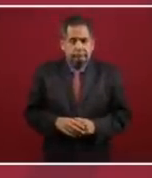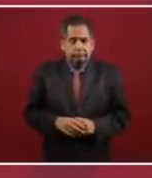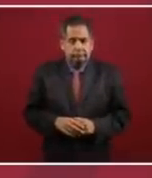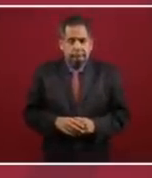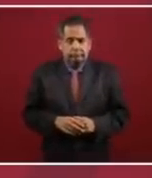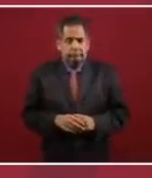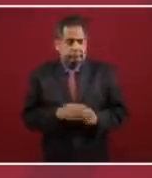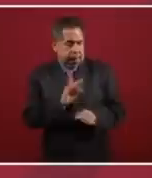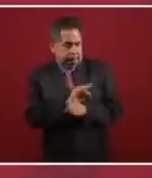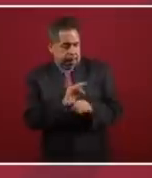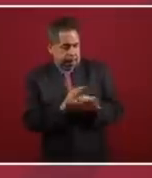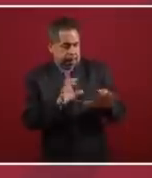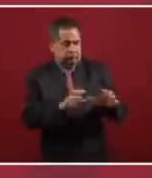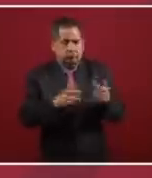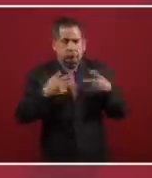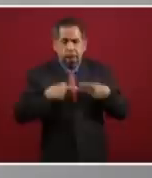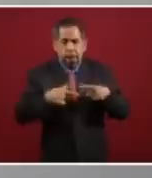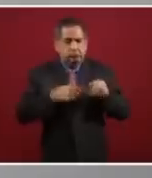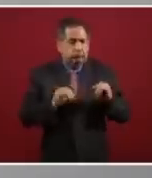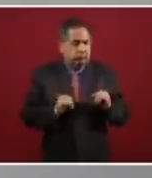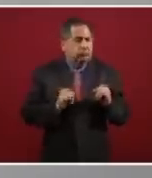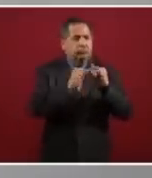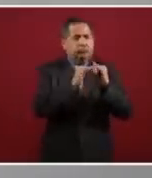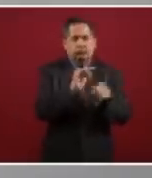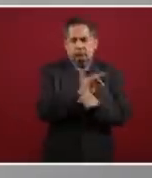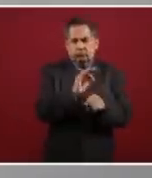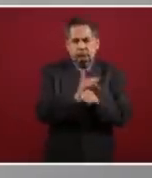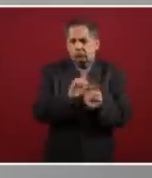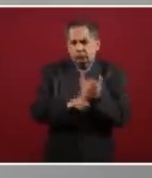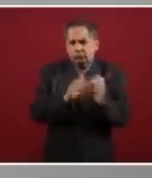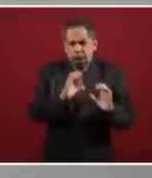se proteja a las instituciones,